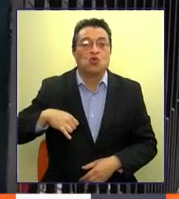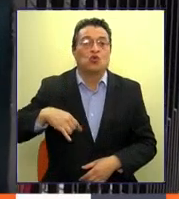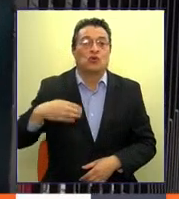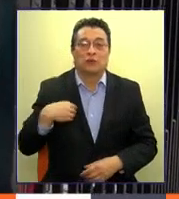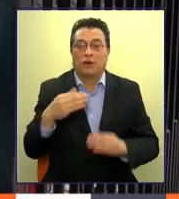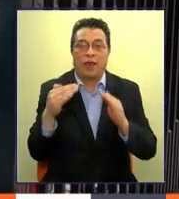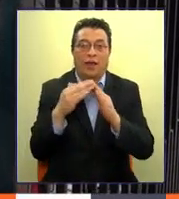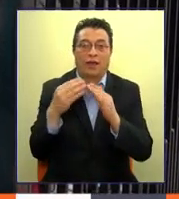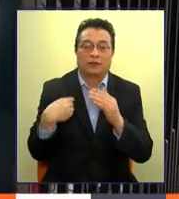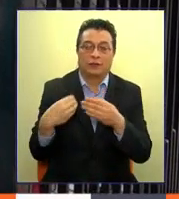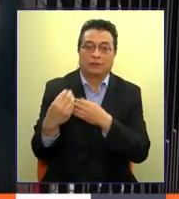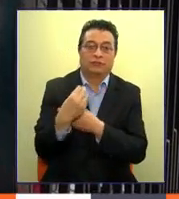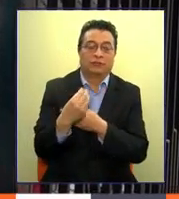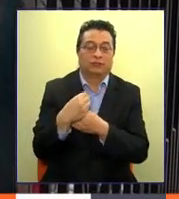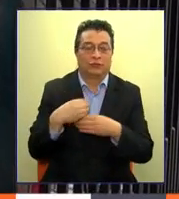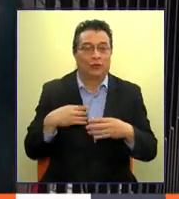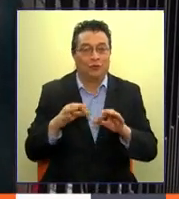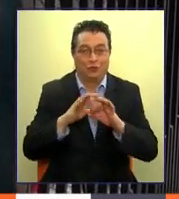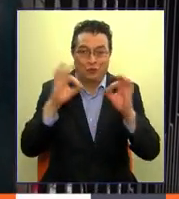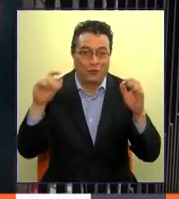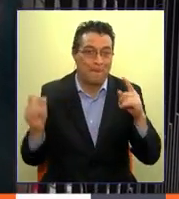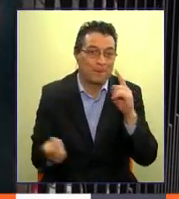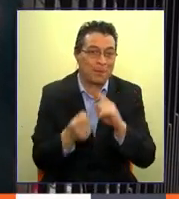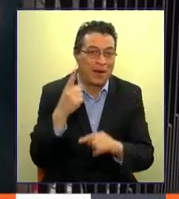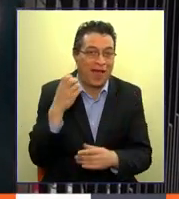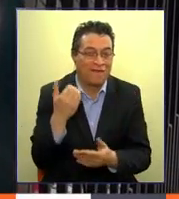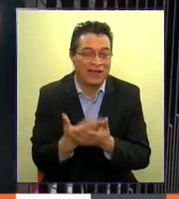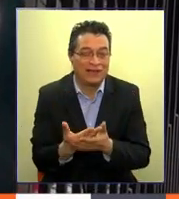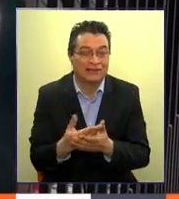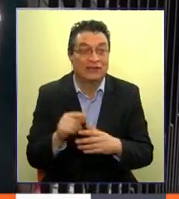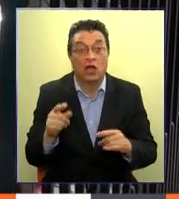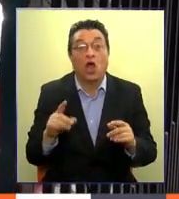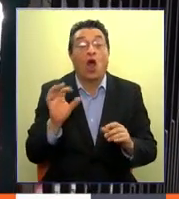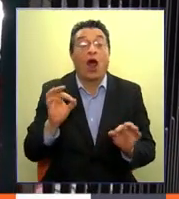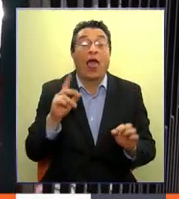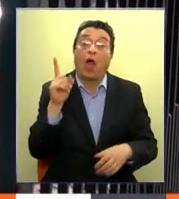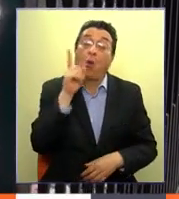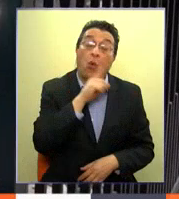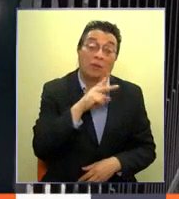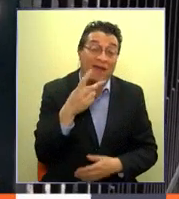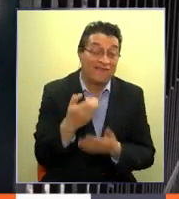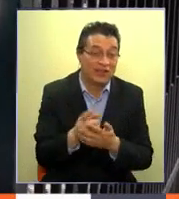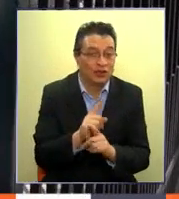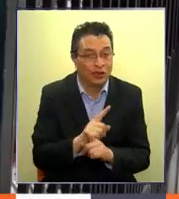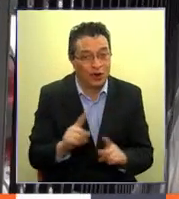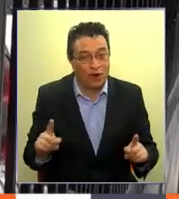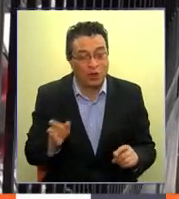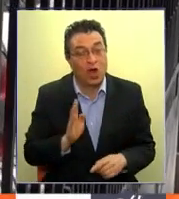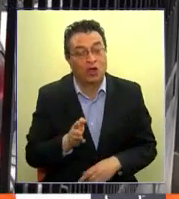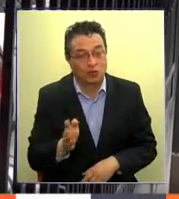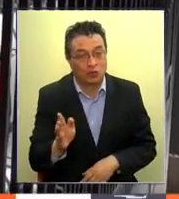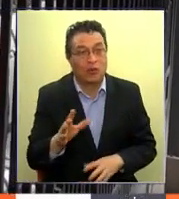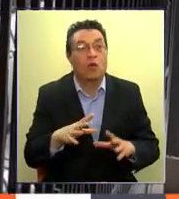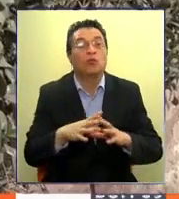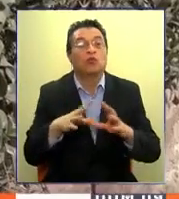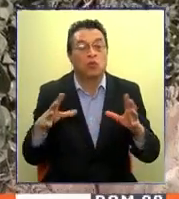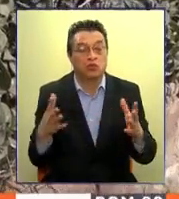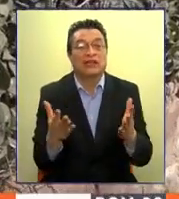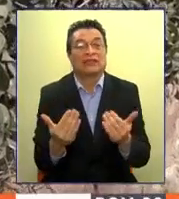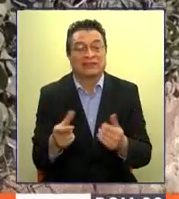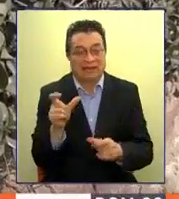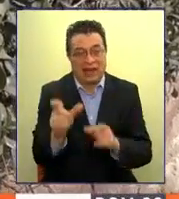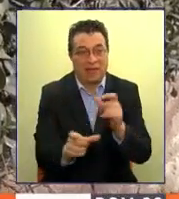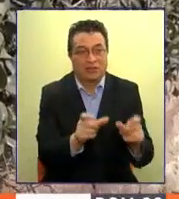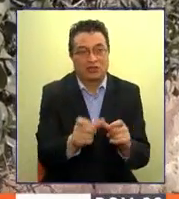la casa, pues no lo esperaba nunca, primera vez. Y que no sea primera y última, pues que sigan, pues que ya está necesidad en el pueblo.